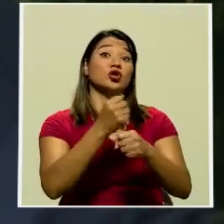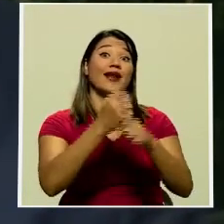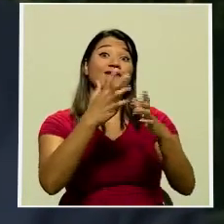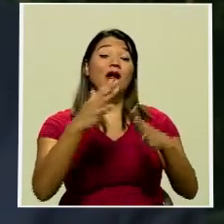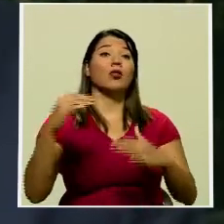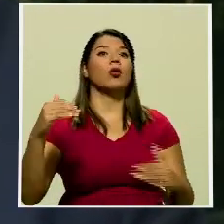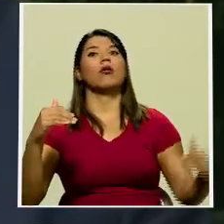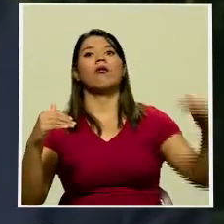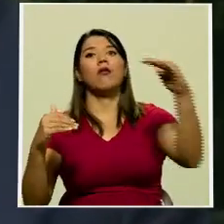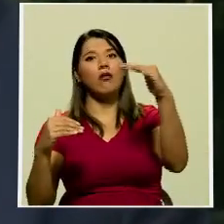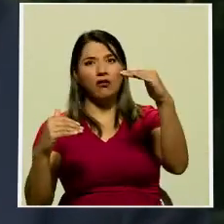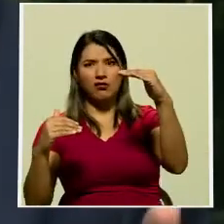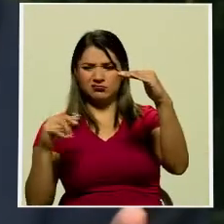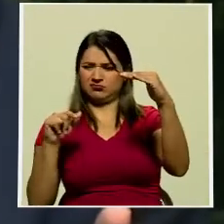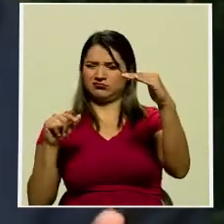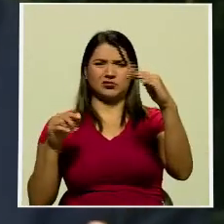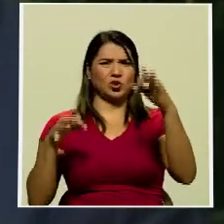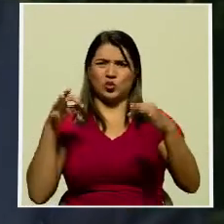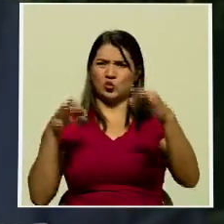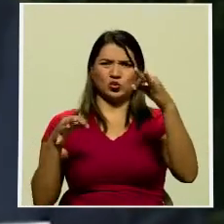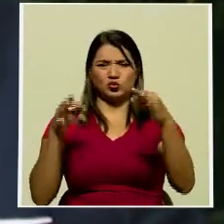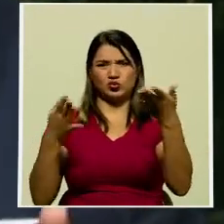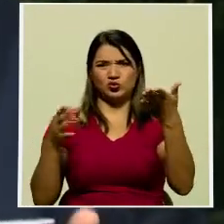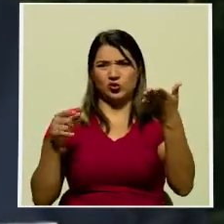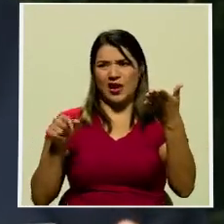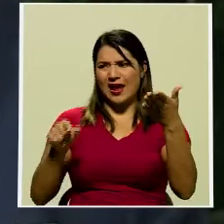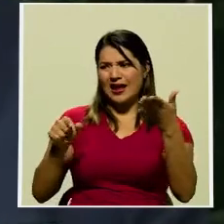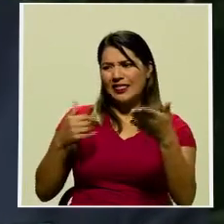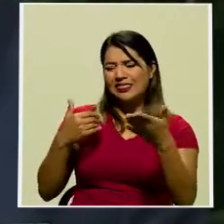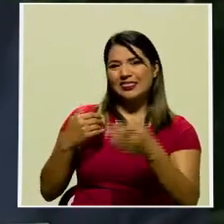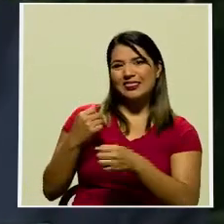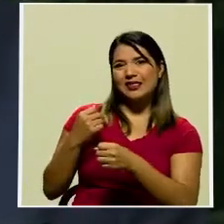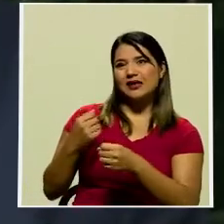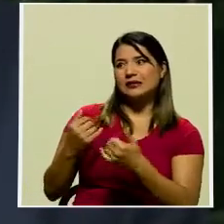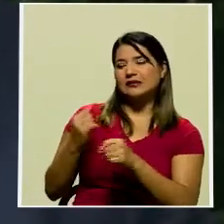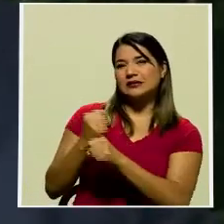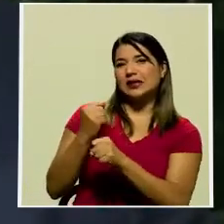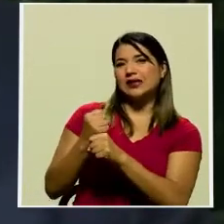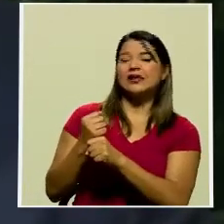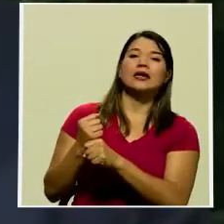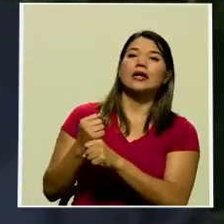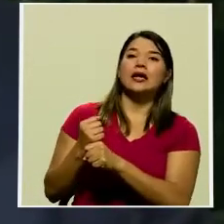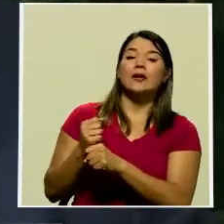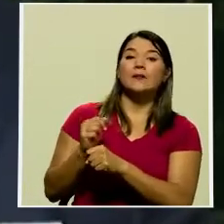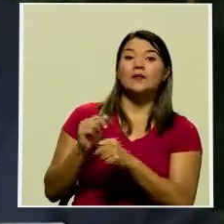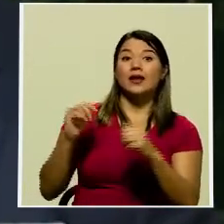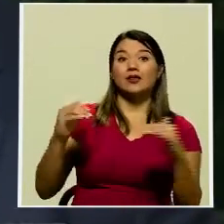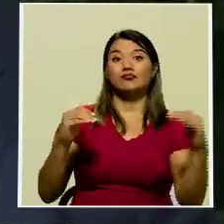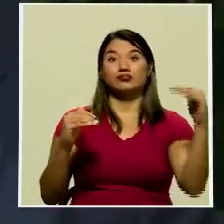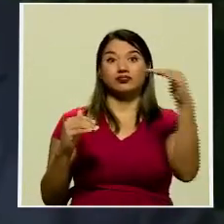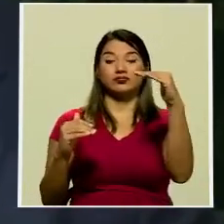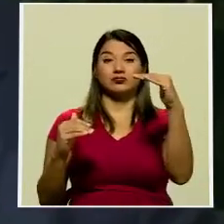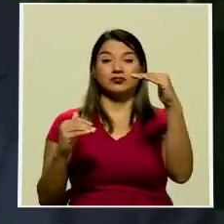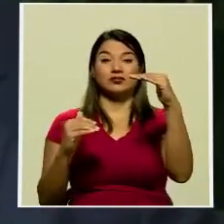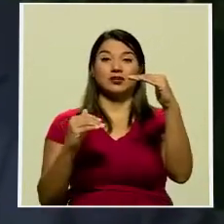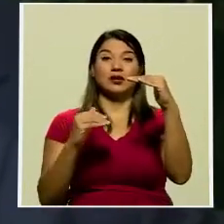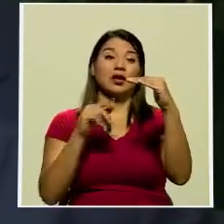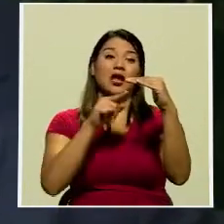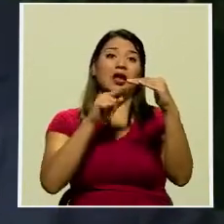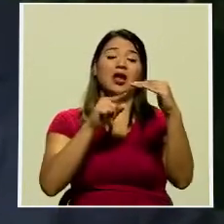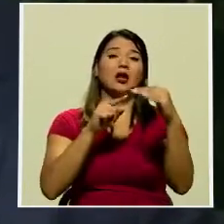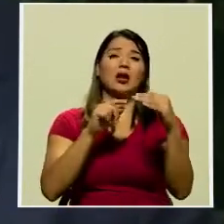establezca Mideplan o la rectoría en ese momento, que puede ser de 800.000 colones, ese nuevo funcionario recién entrando va a